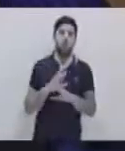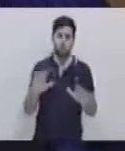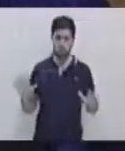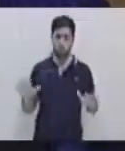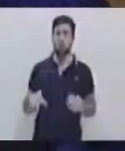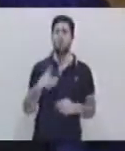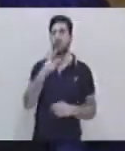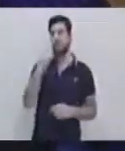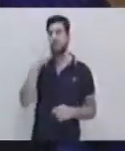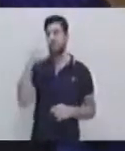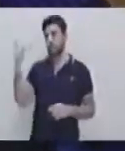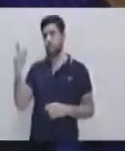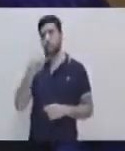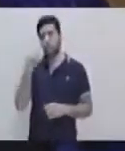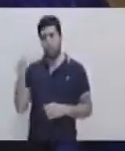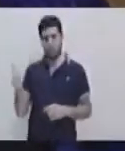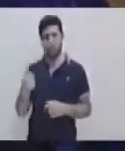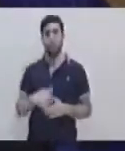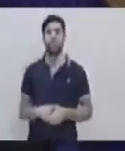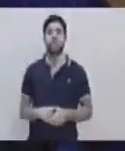Tercera acción.